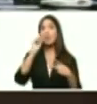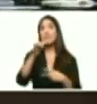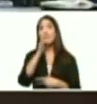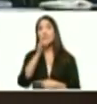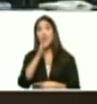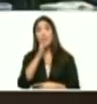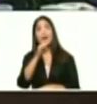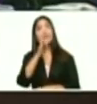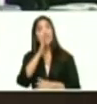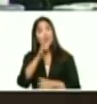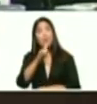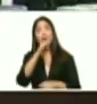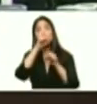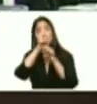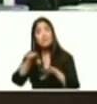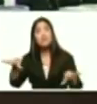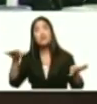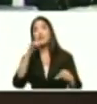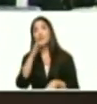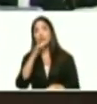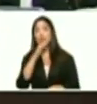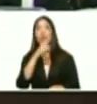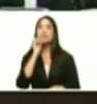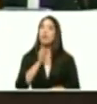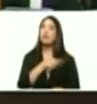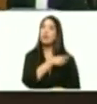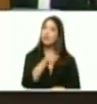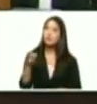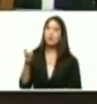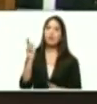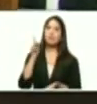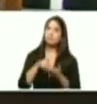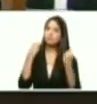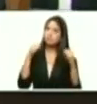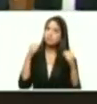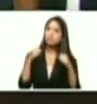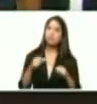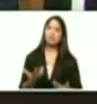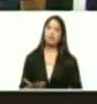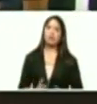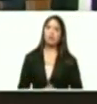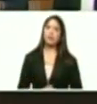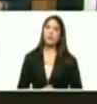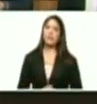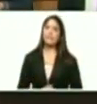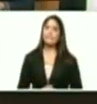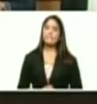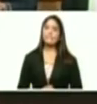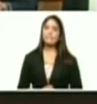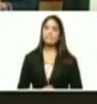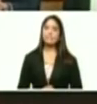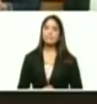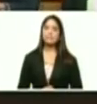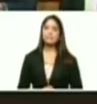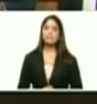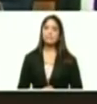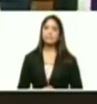informar, informar, informar. Tomen la palabra de Reinaldo, es una crítica pública,